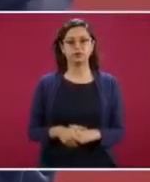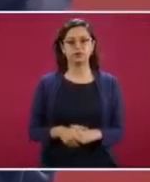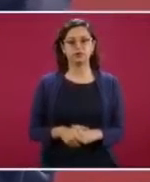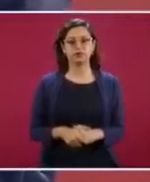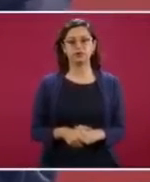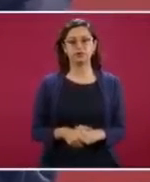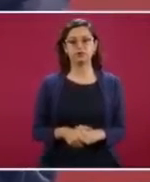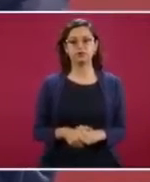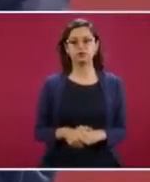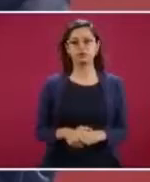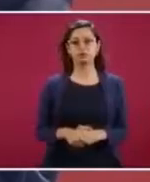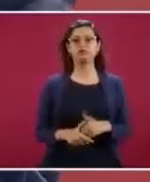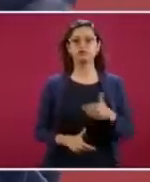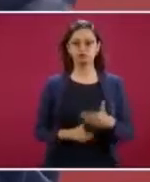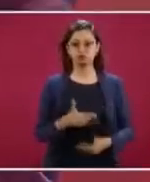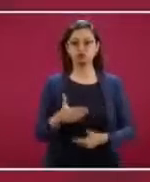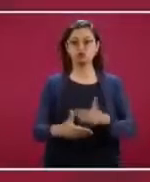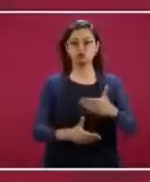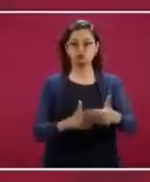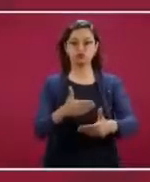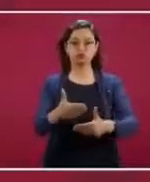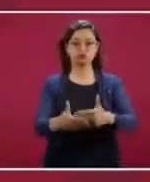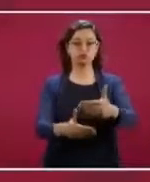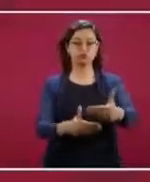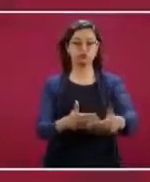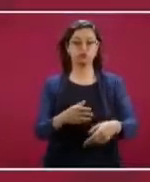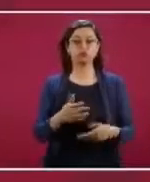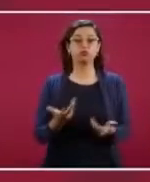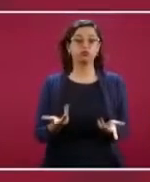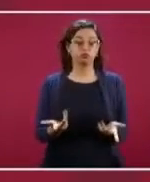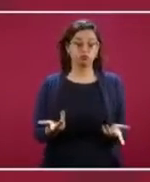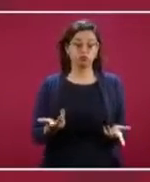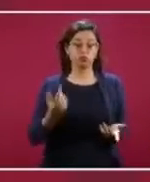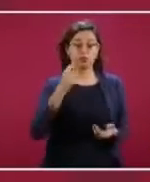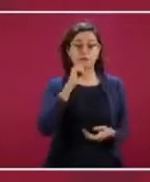se está avanzando. Además,